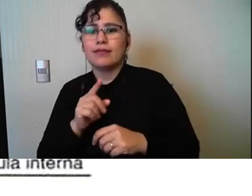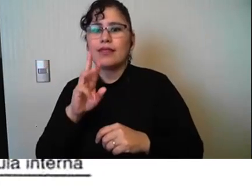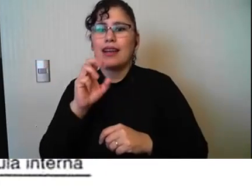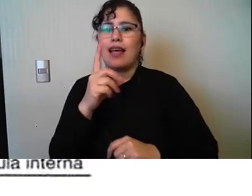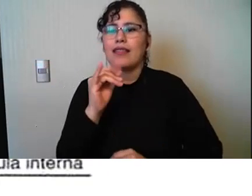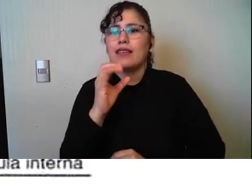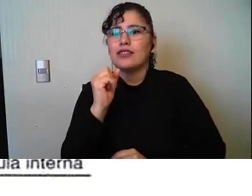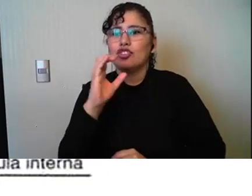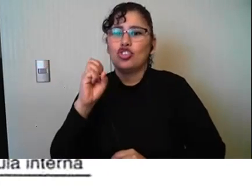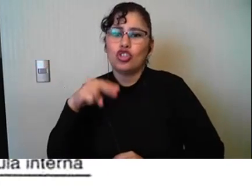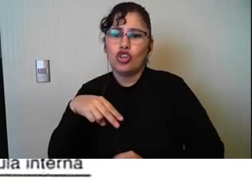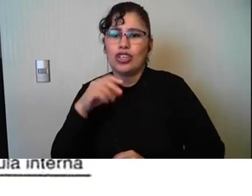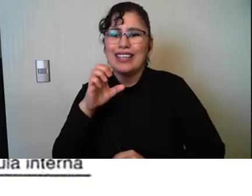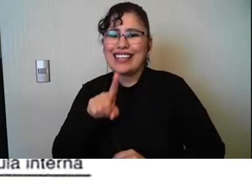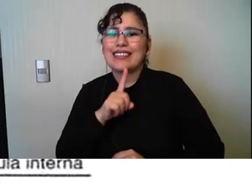talámicas centrales.